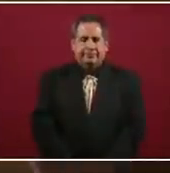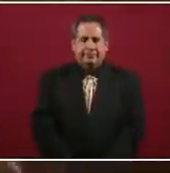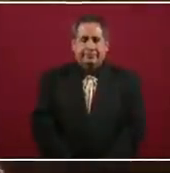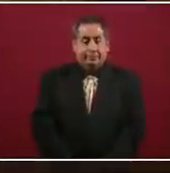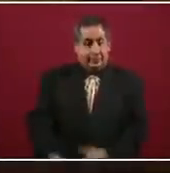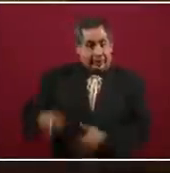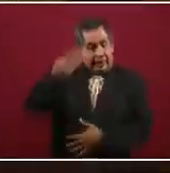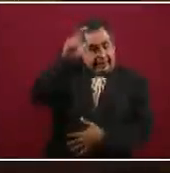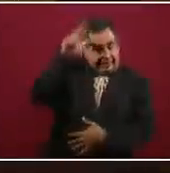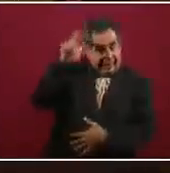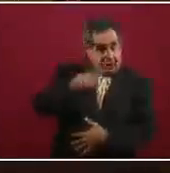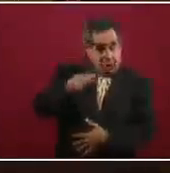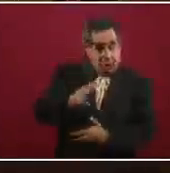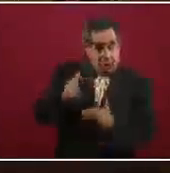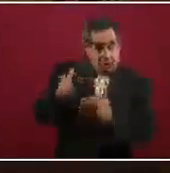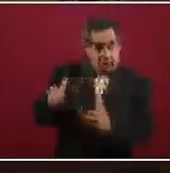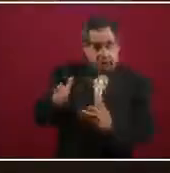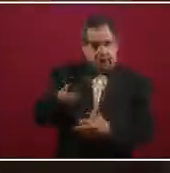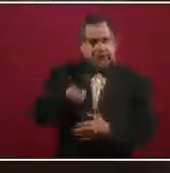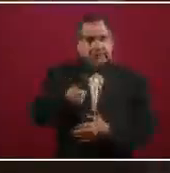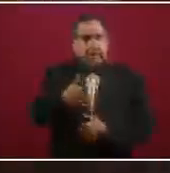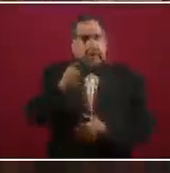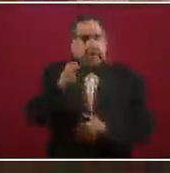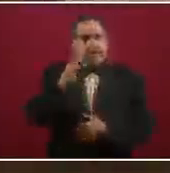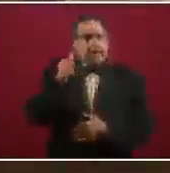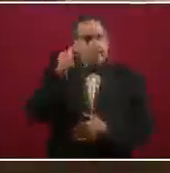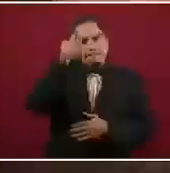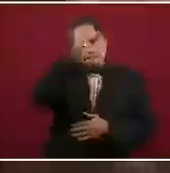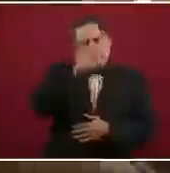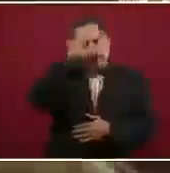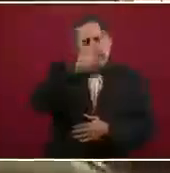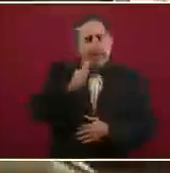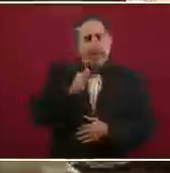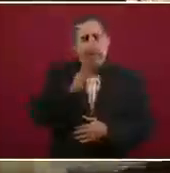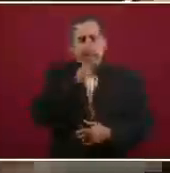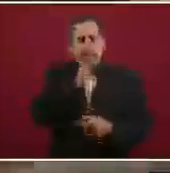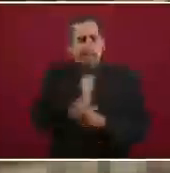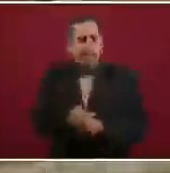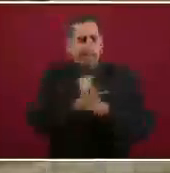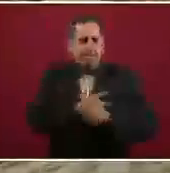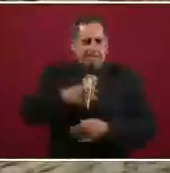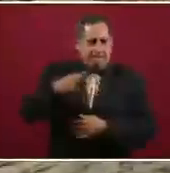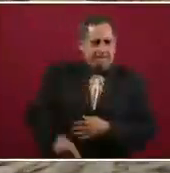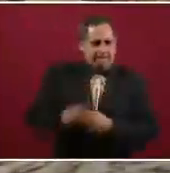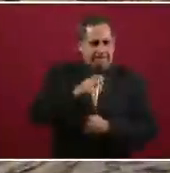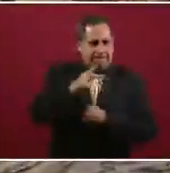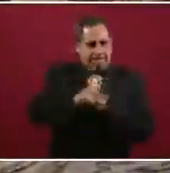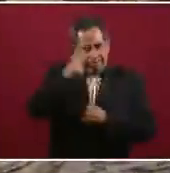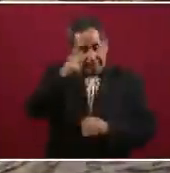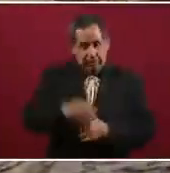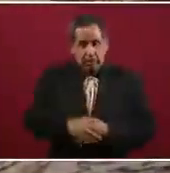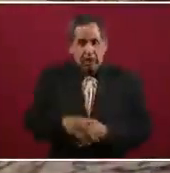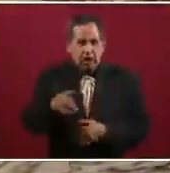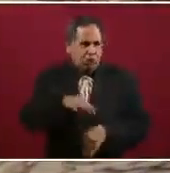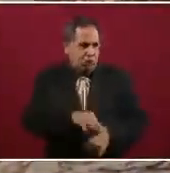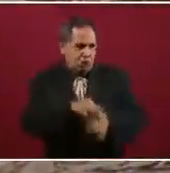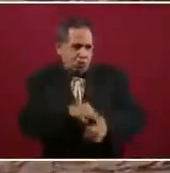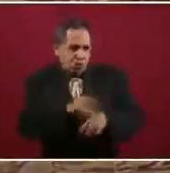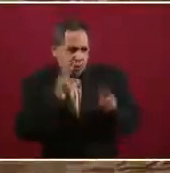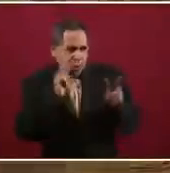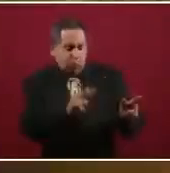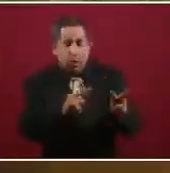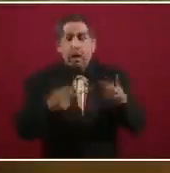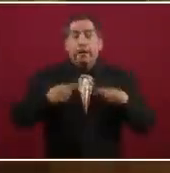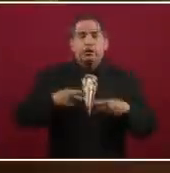Miguel Hidalgo y Costilla, el padre de la patria, conoció de primera mano las condiciones de vida que los habitantes de la Nueva España